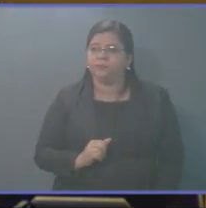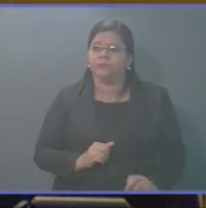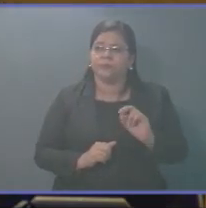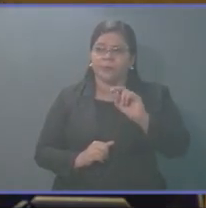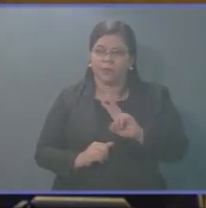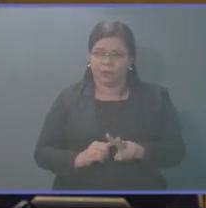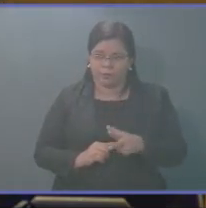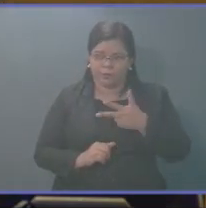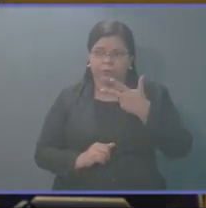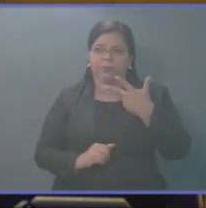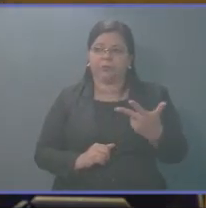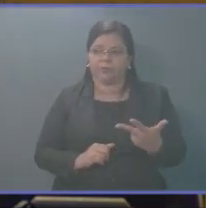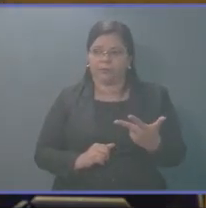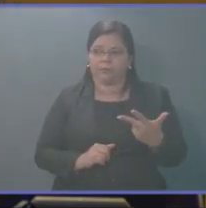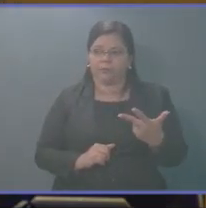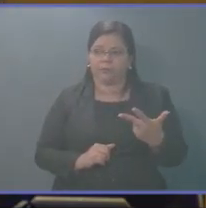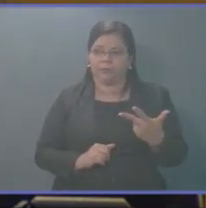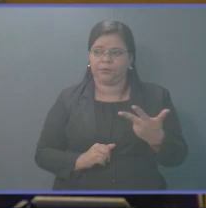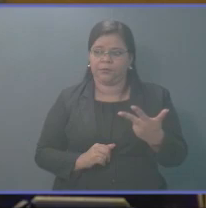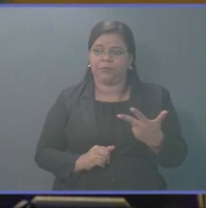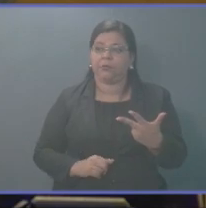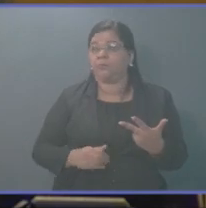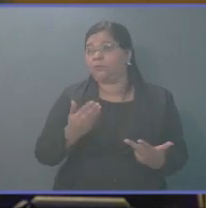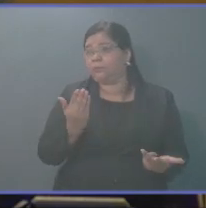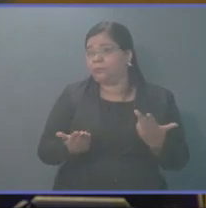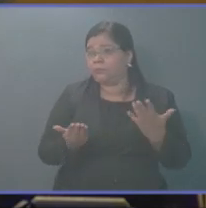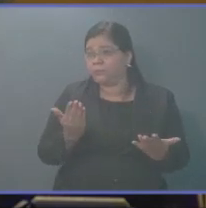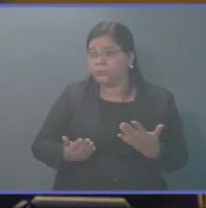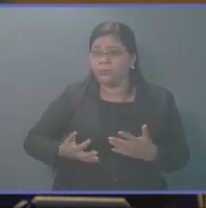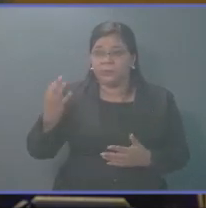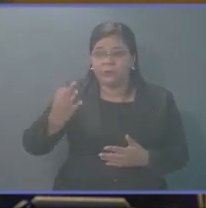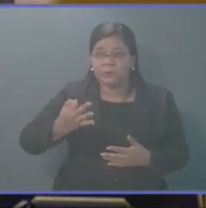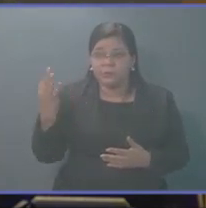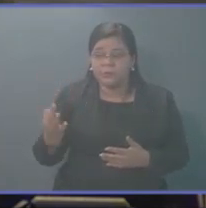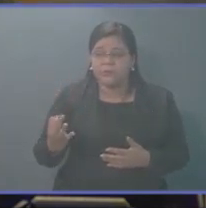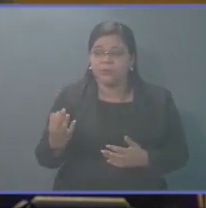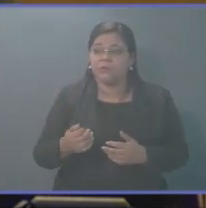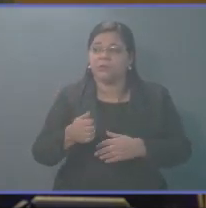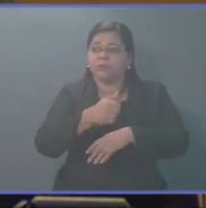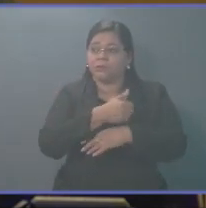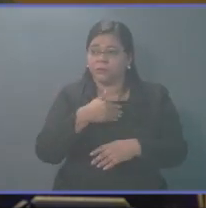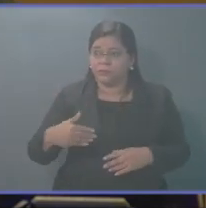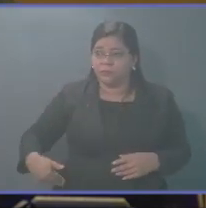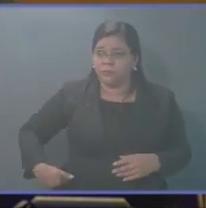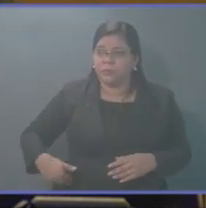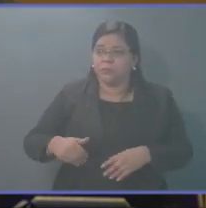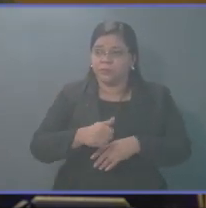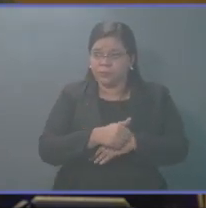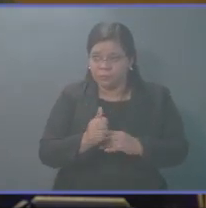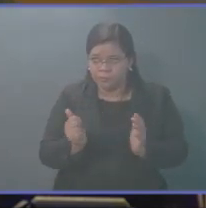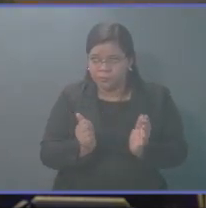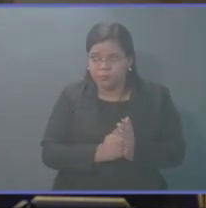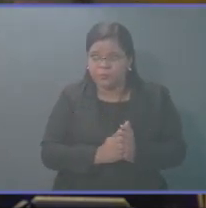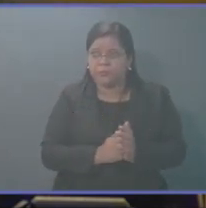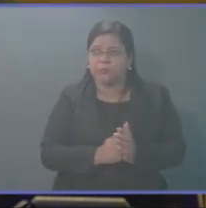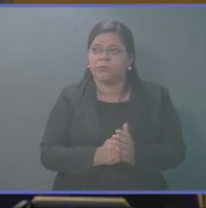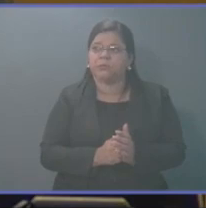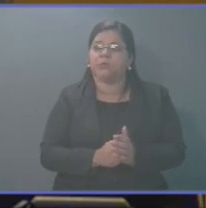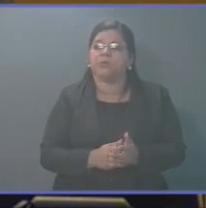3. De ser necesario, el presidente de la Asamblea llamará la